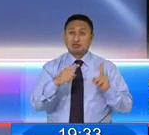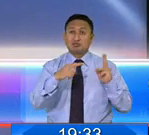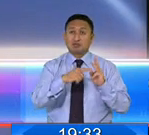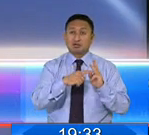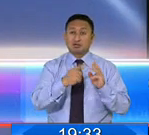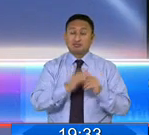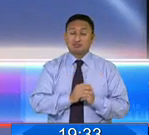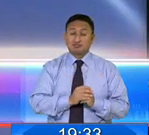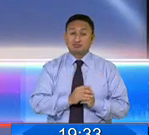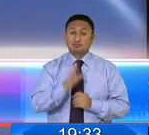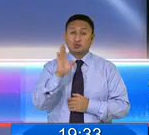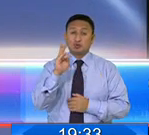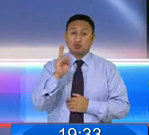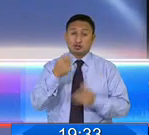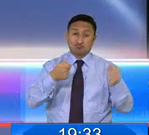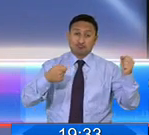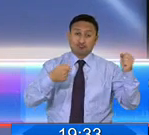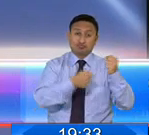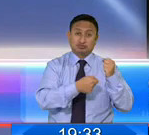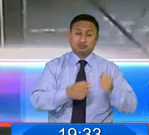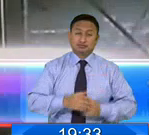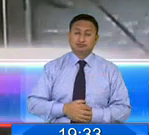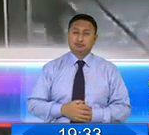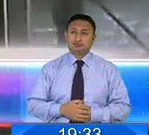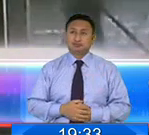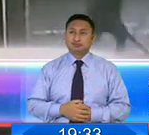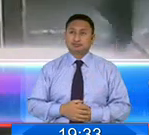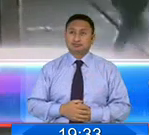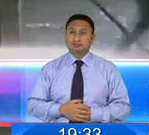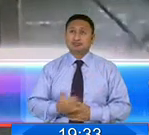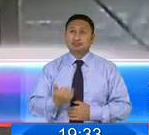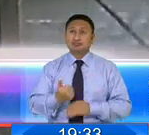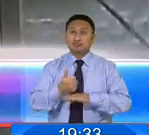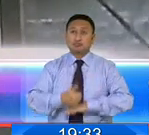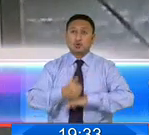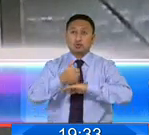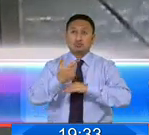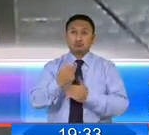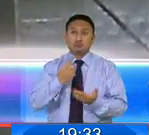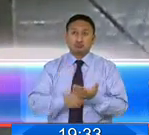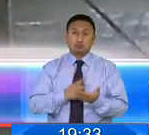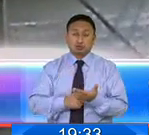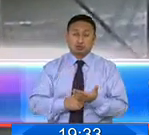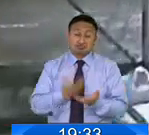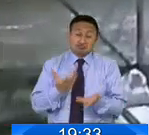su momento fue su esposa y el amor de su vida. Por hoy las autoridades analizan si es que a